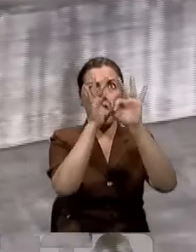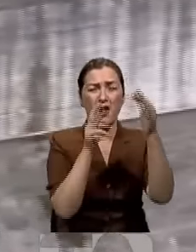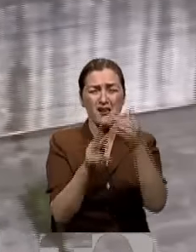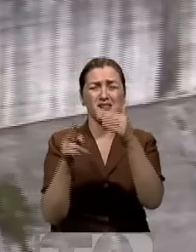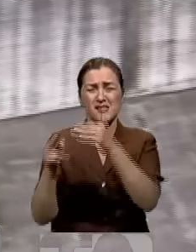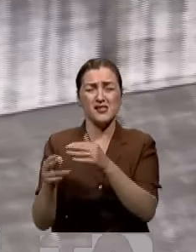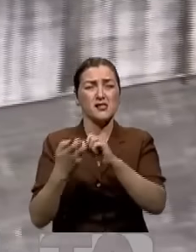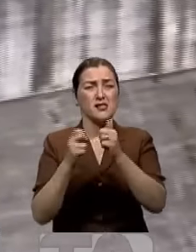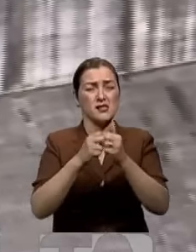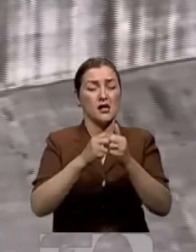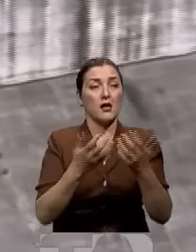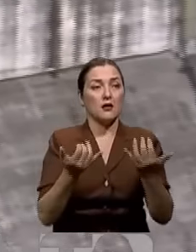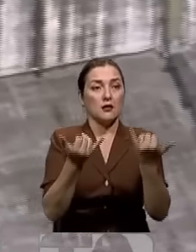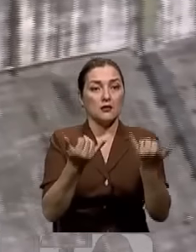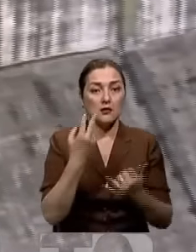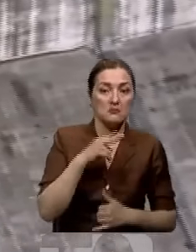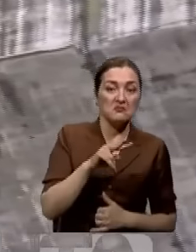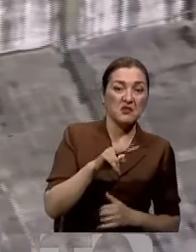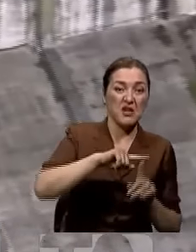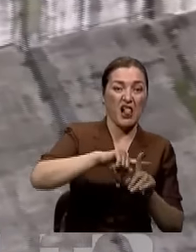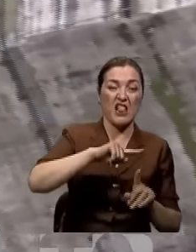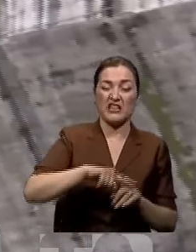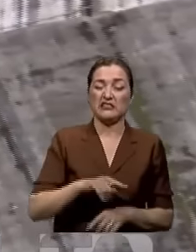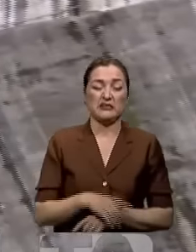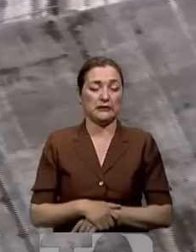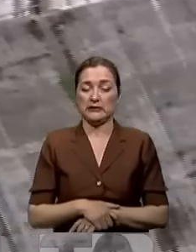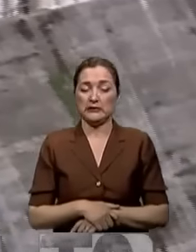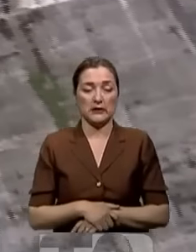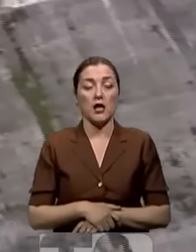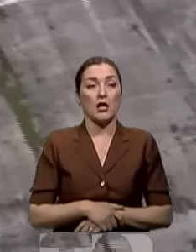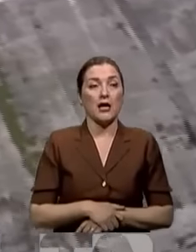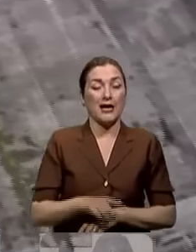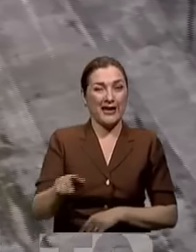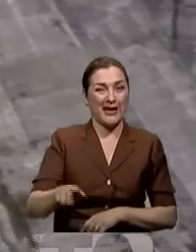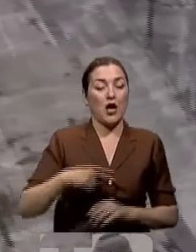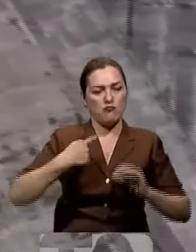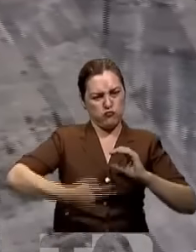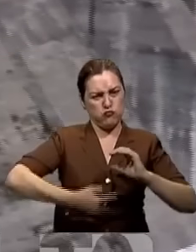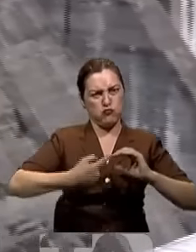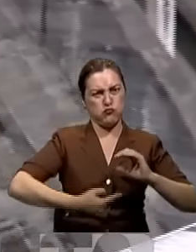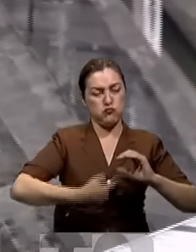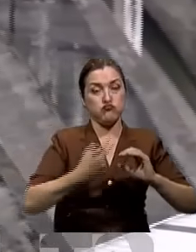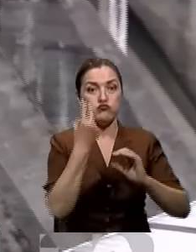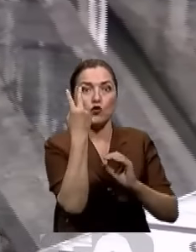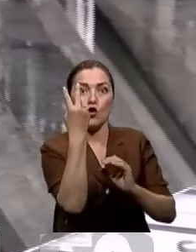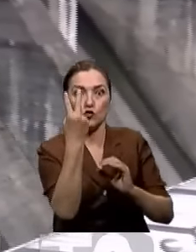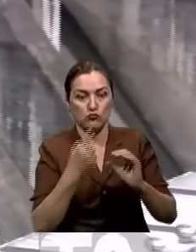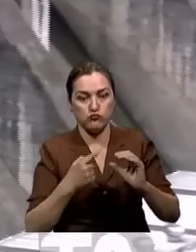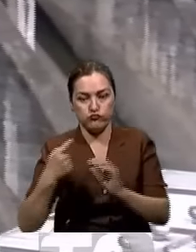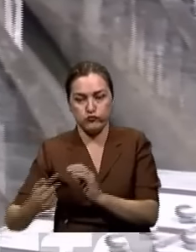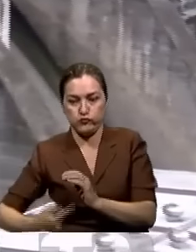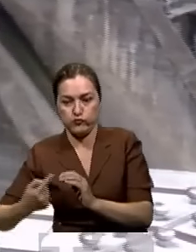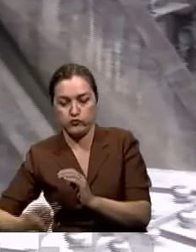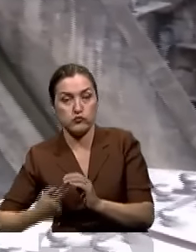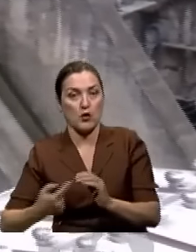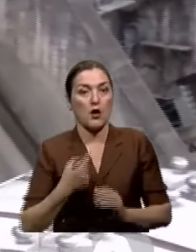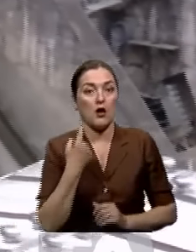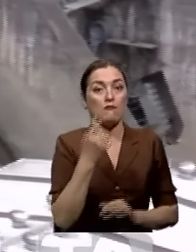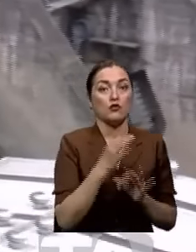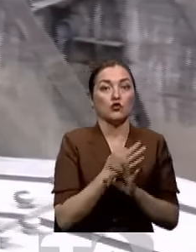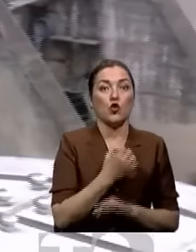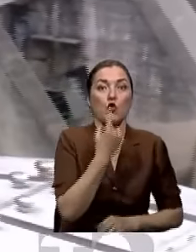y lo que nos encontramos no es alentador. De las 2 turbinas que tiene esta central, nada más una está en funcionamiento,